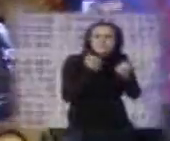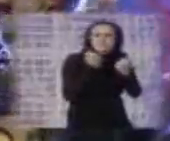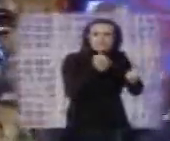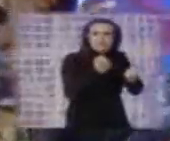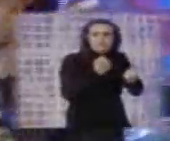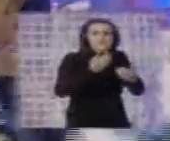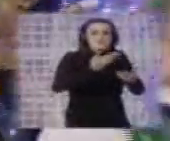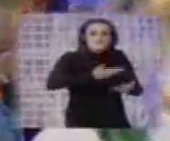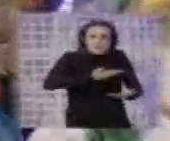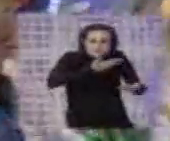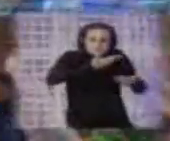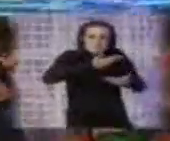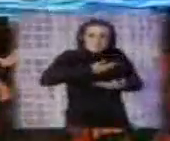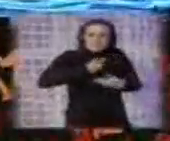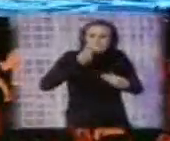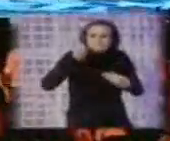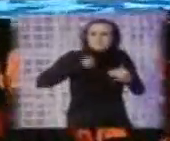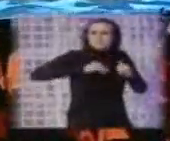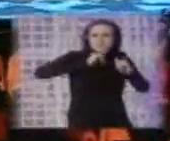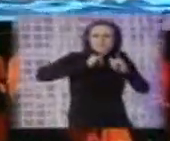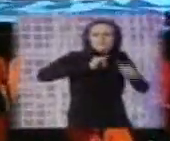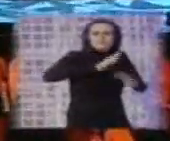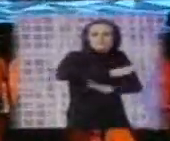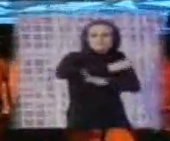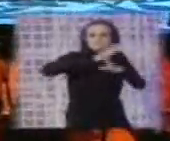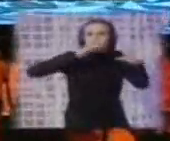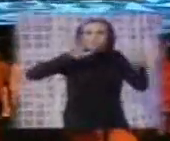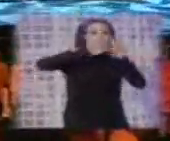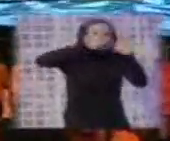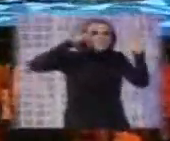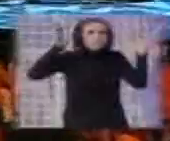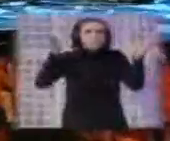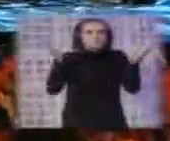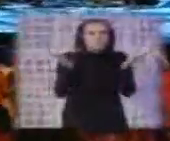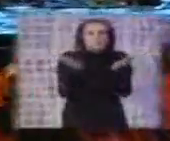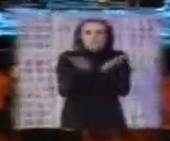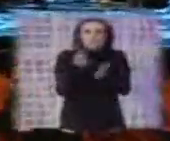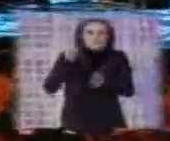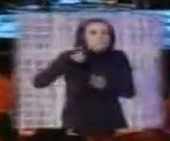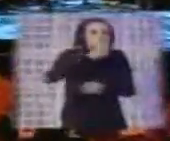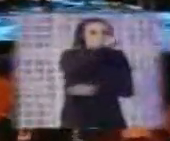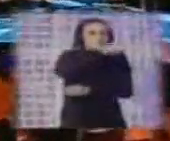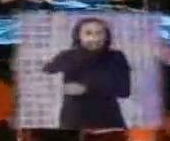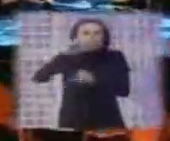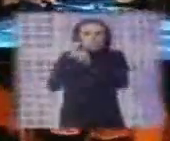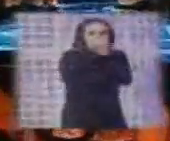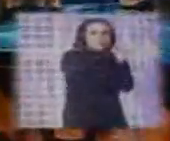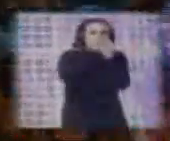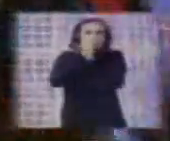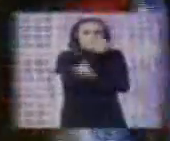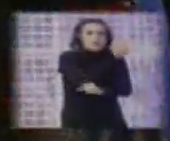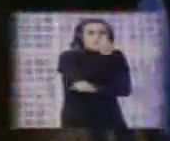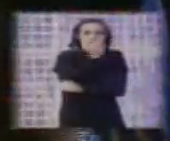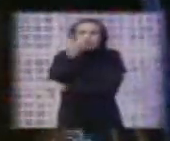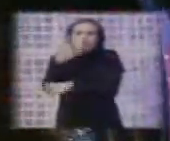me invitaba a esa gran fiesta, a ese mundo de hamburgueros, cada cual con su